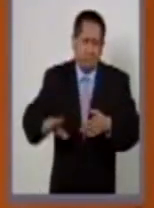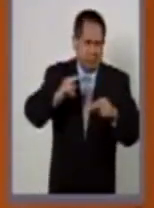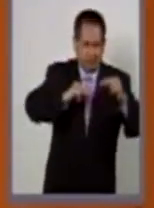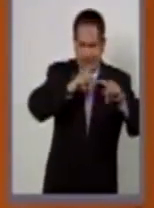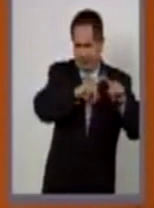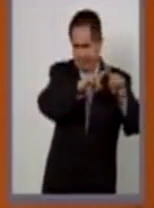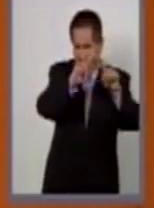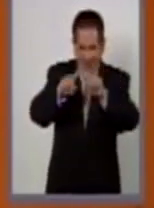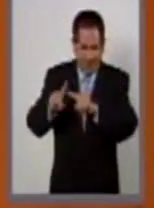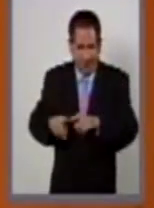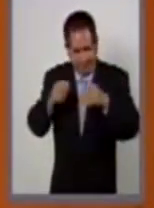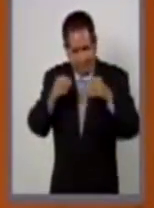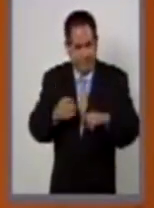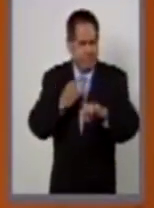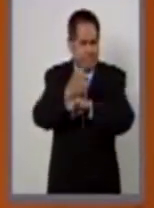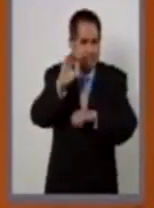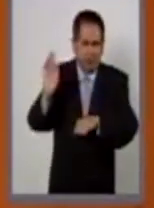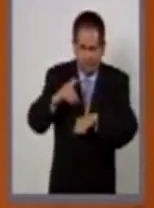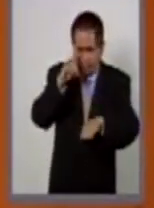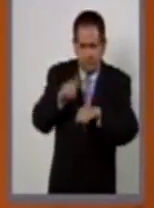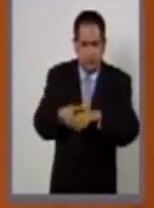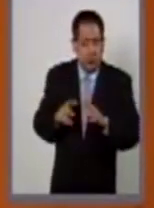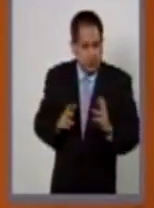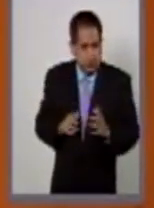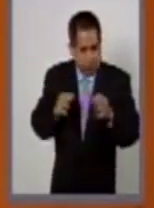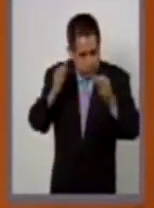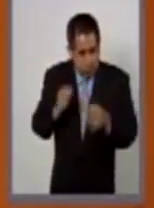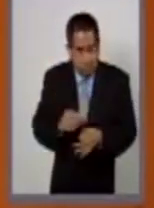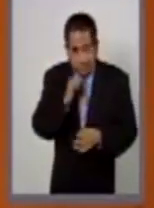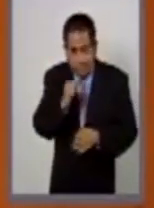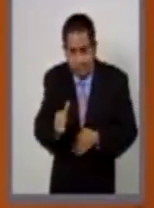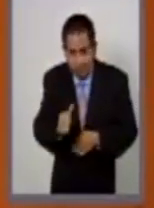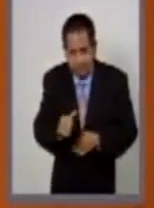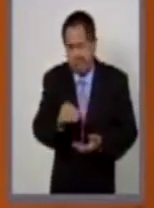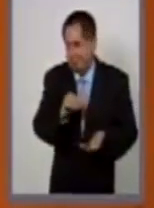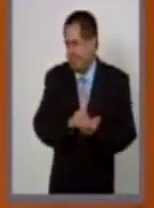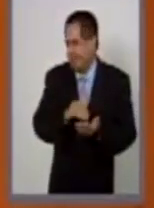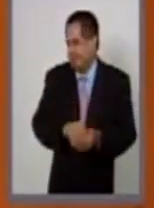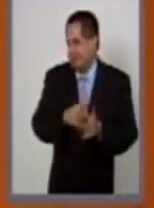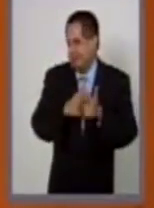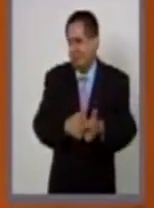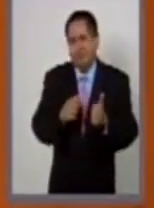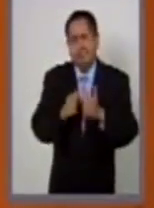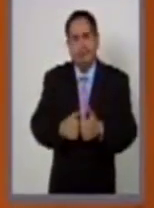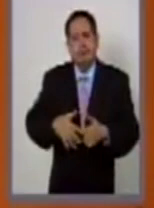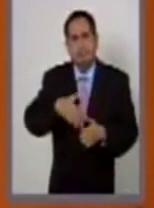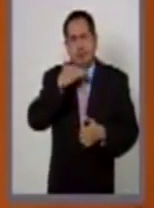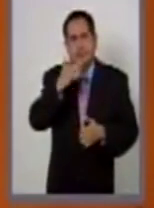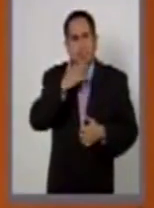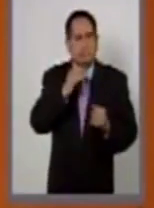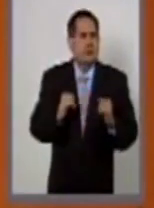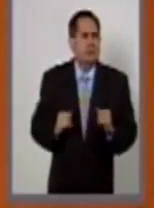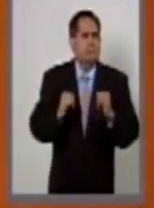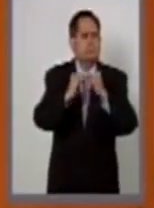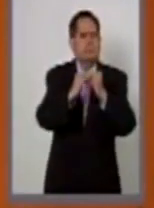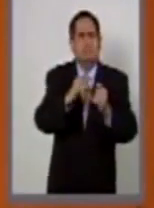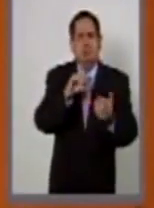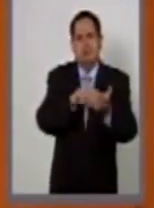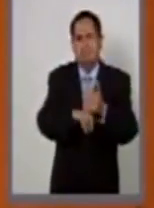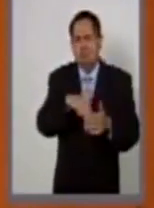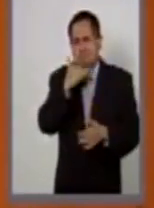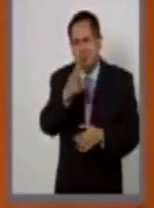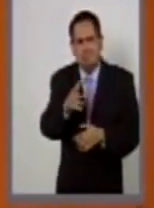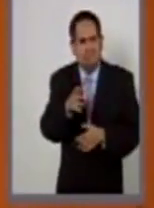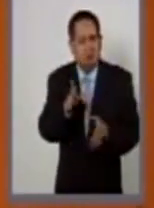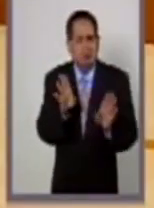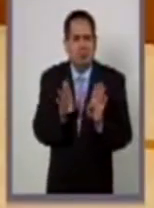niveles, estatales, federales, vamos a seguir con institutos y